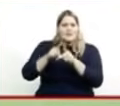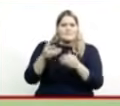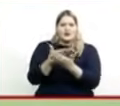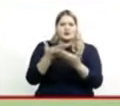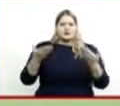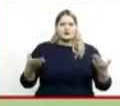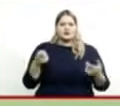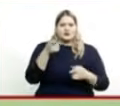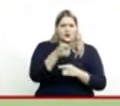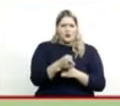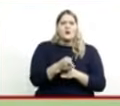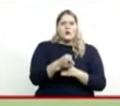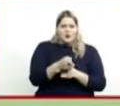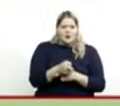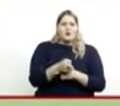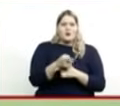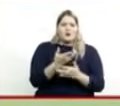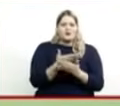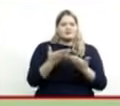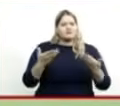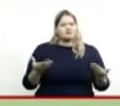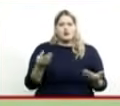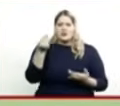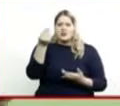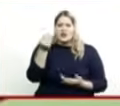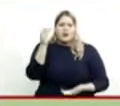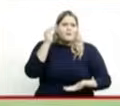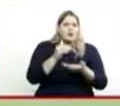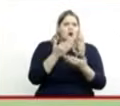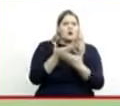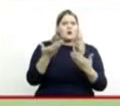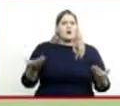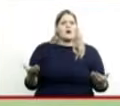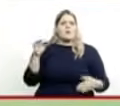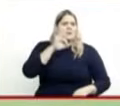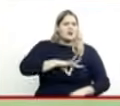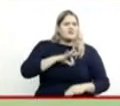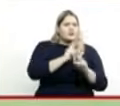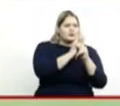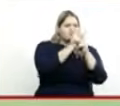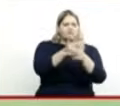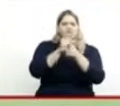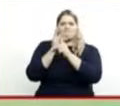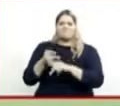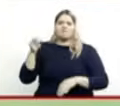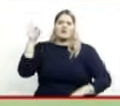más bajo interés de la historia, beneficiando a